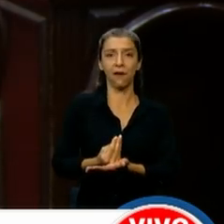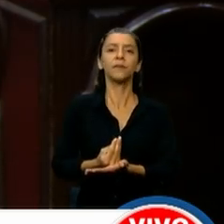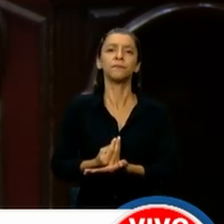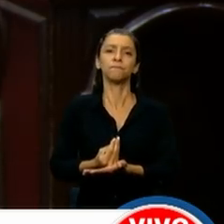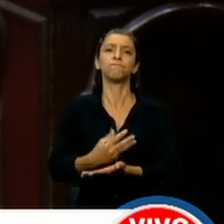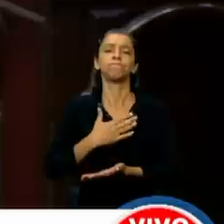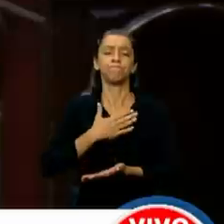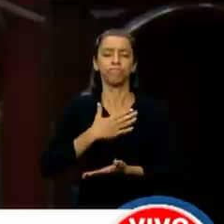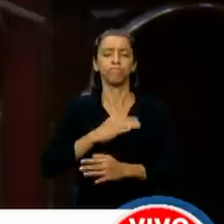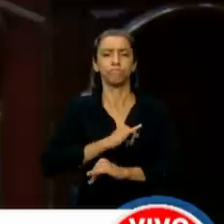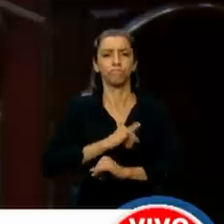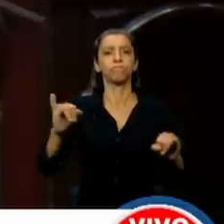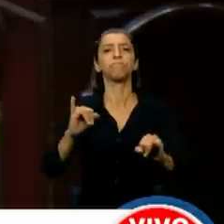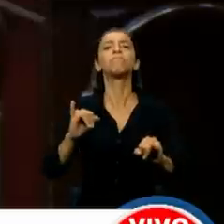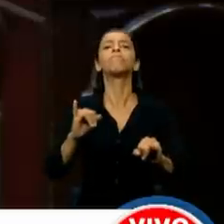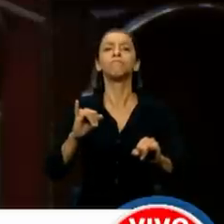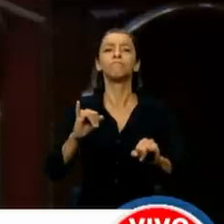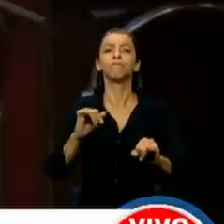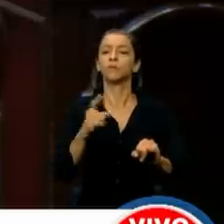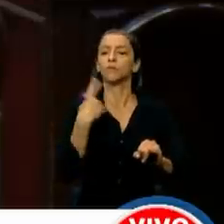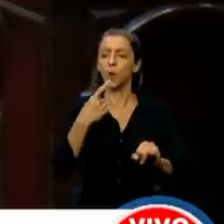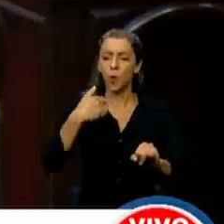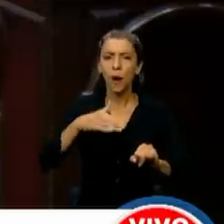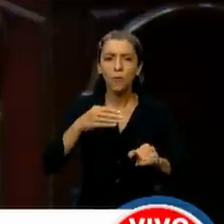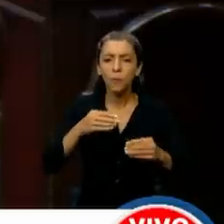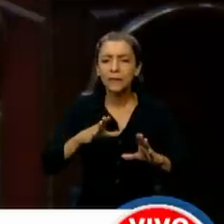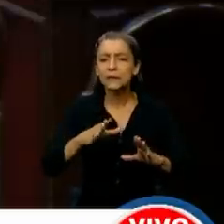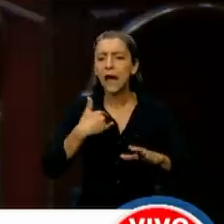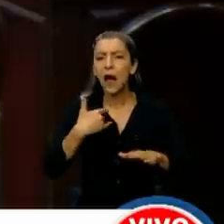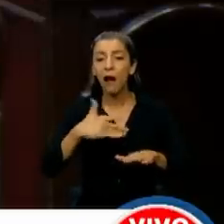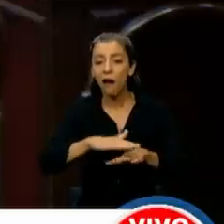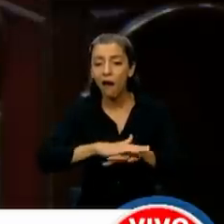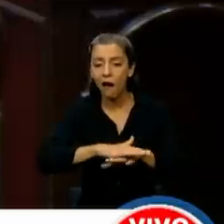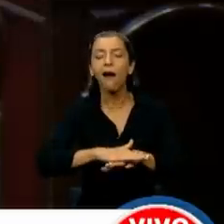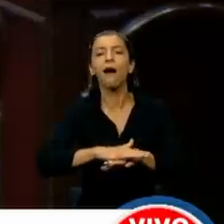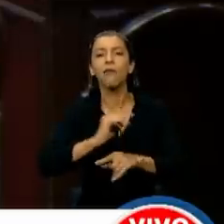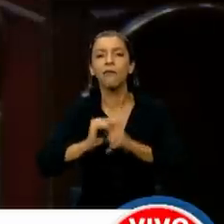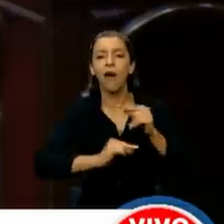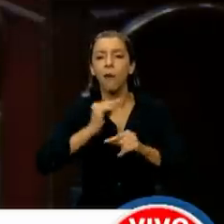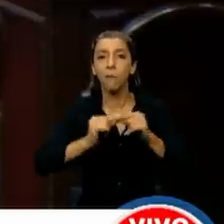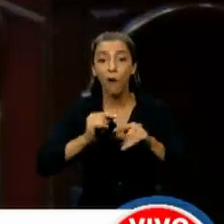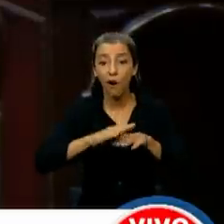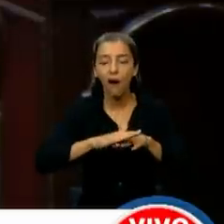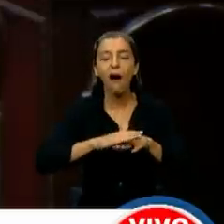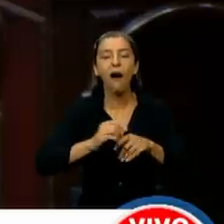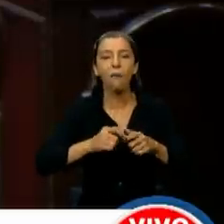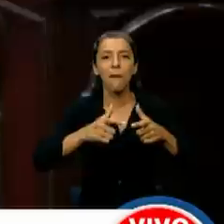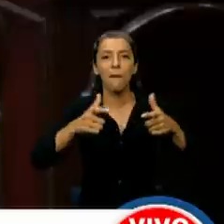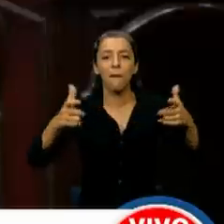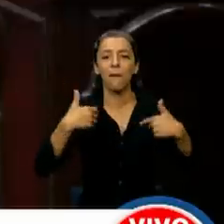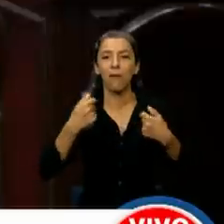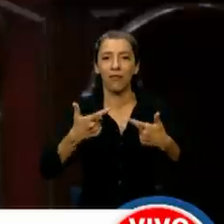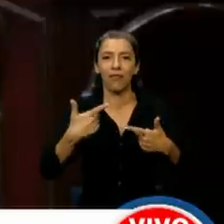últimos para después llegar a todos y no me refiero aquí a la genuina preocupación que compartimos